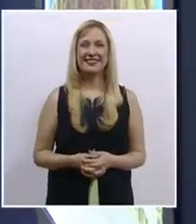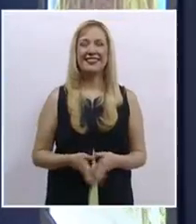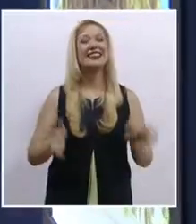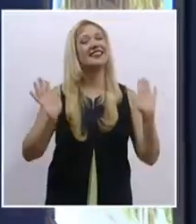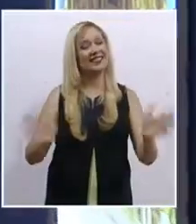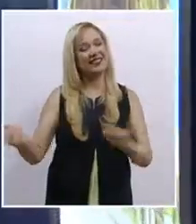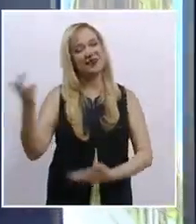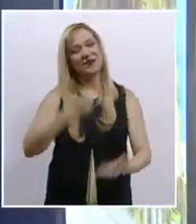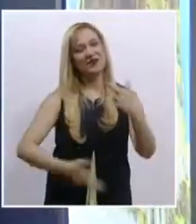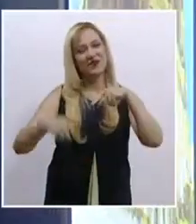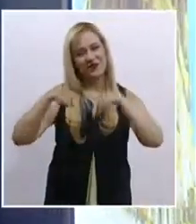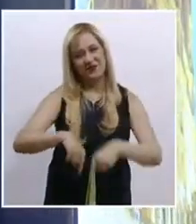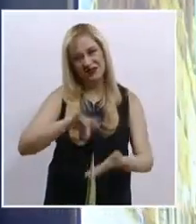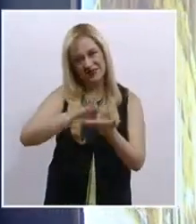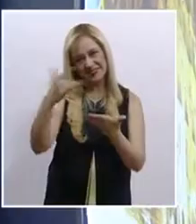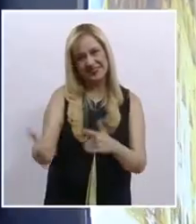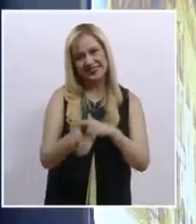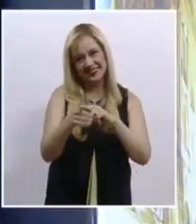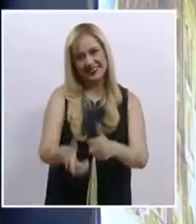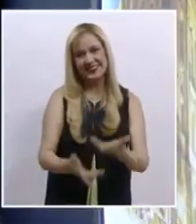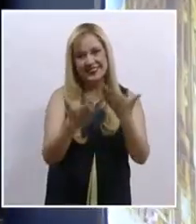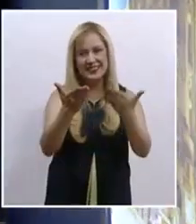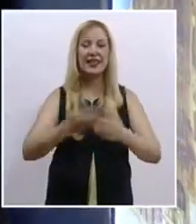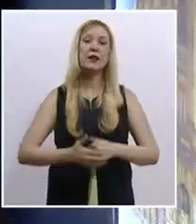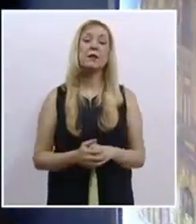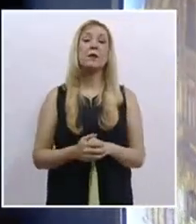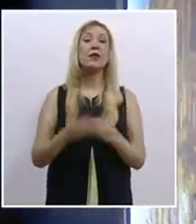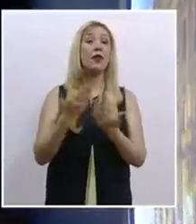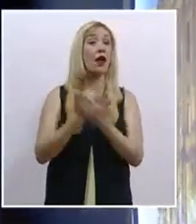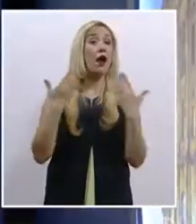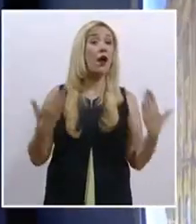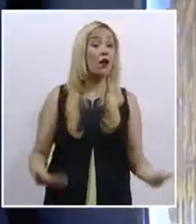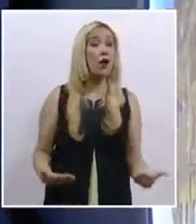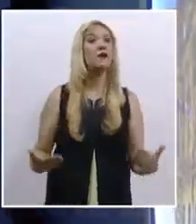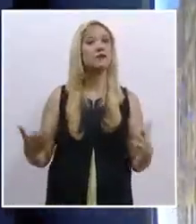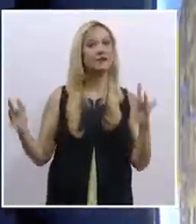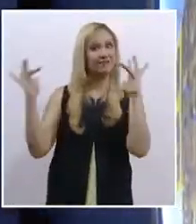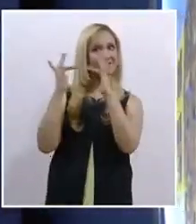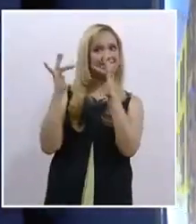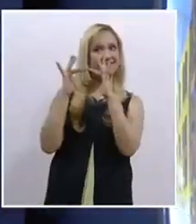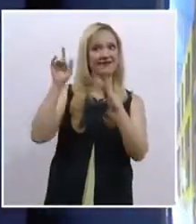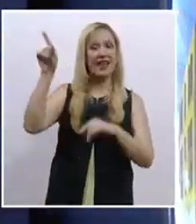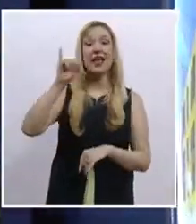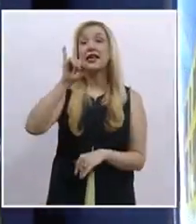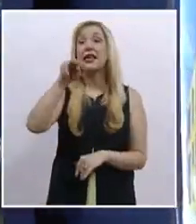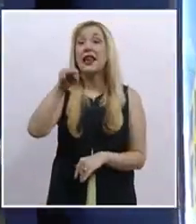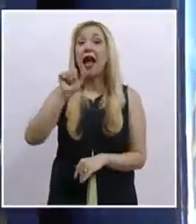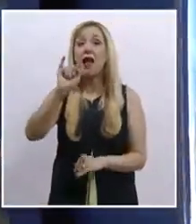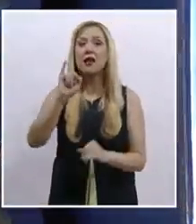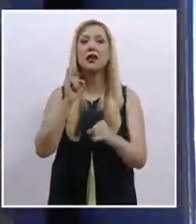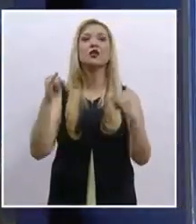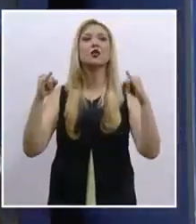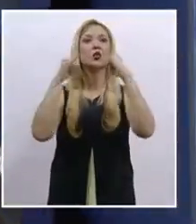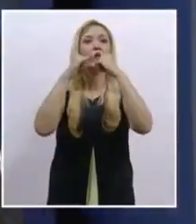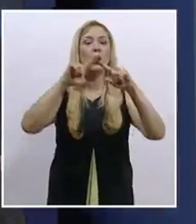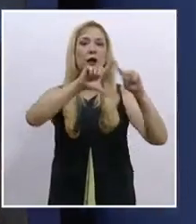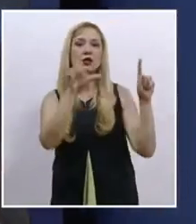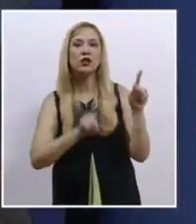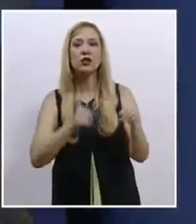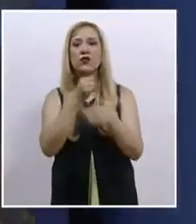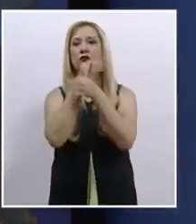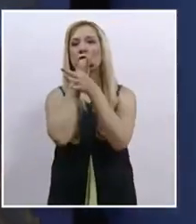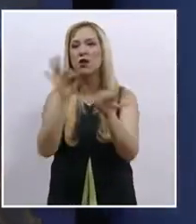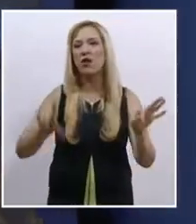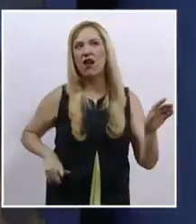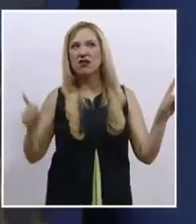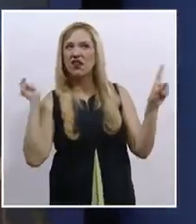Ya estamos de regreso, gracias por continuar con nosotros. Ahora es momento de enlazarnos a la sede del INAI, donde se llevó a cabo una sesión